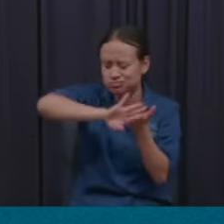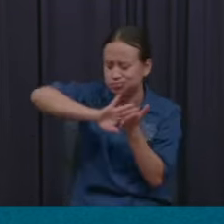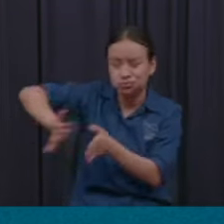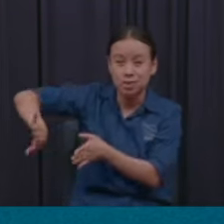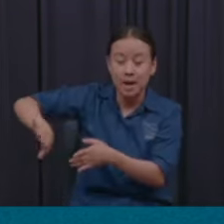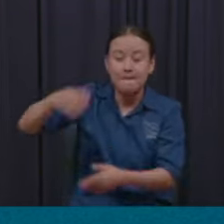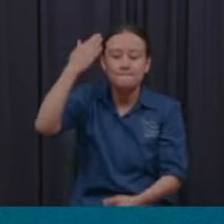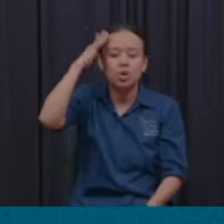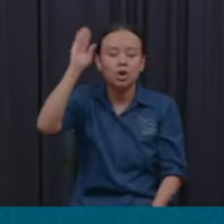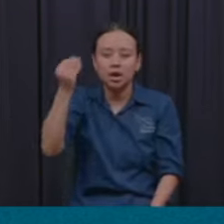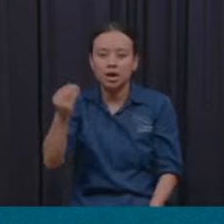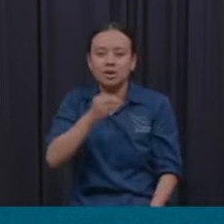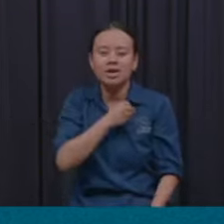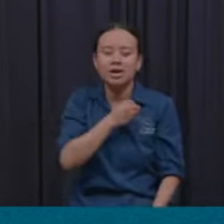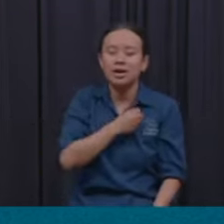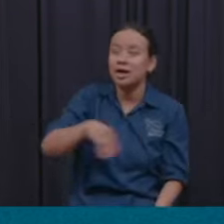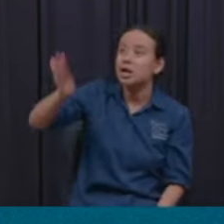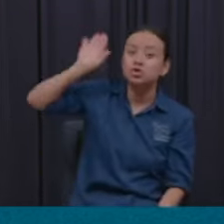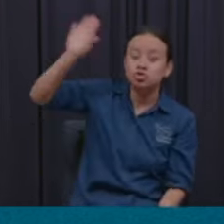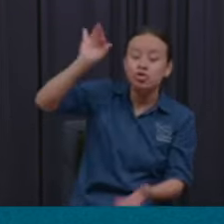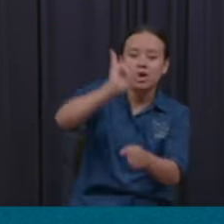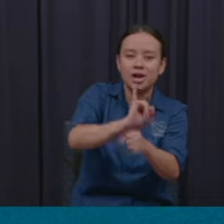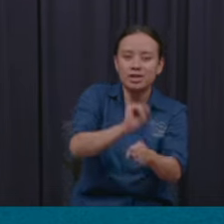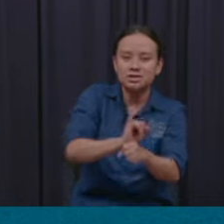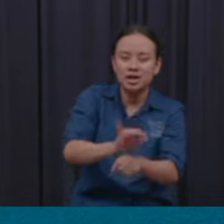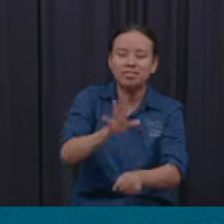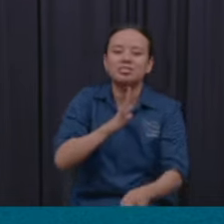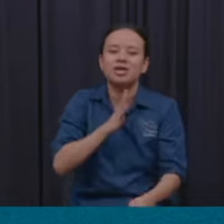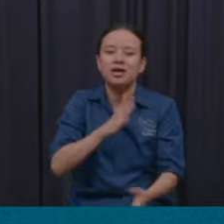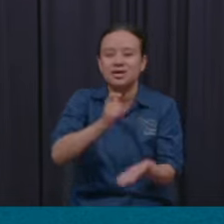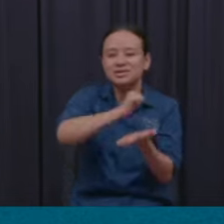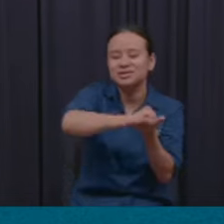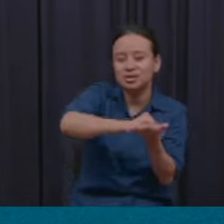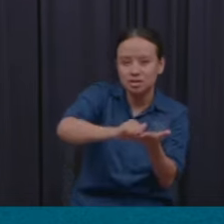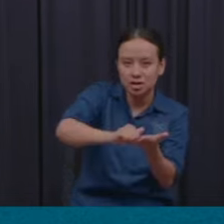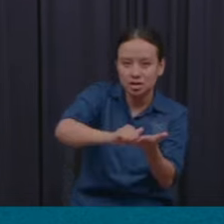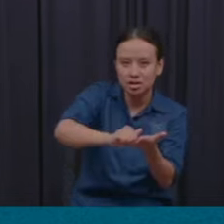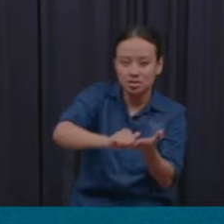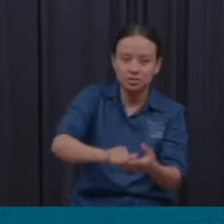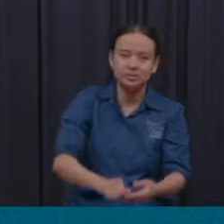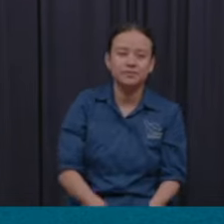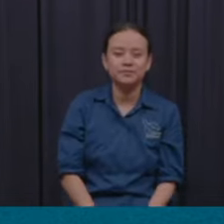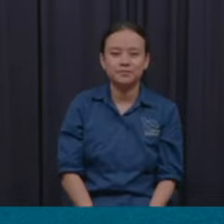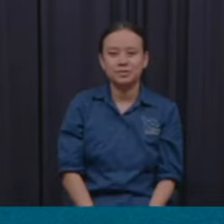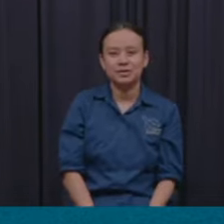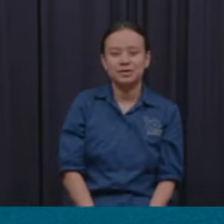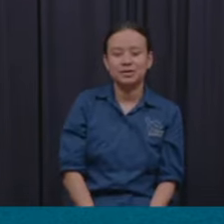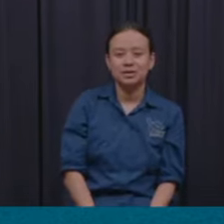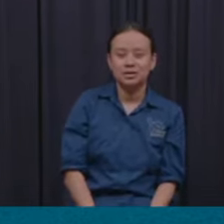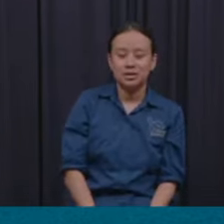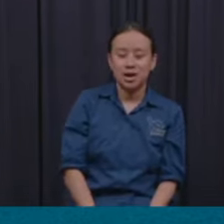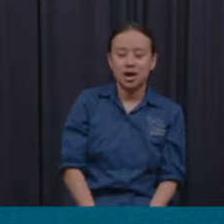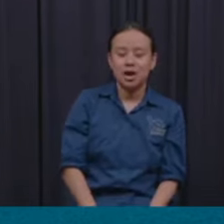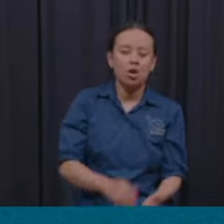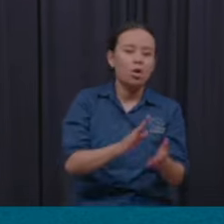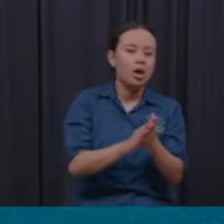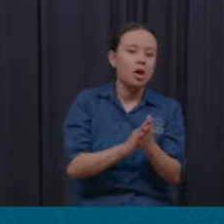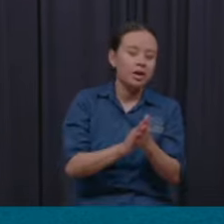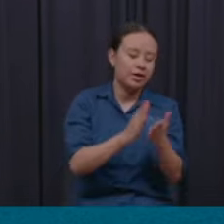en santidad el día que Él la viene a levantar. Y vaya conmigo a Levítico capítulo